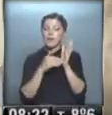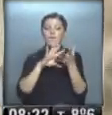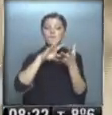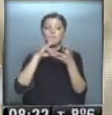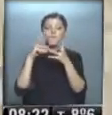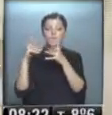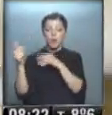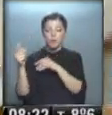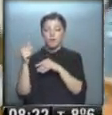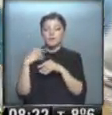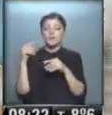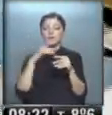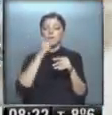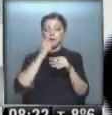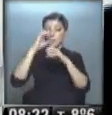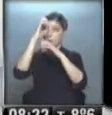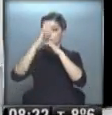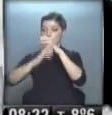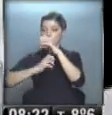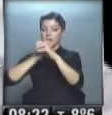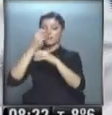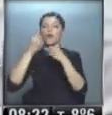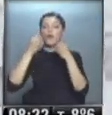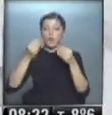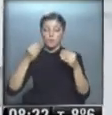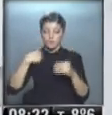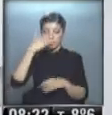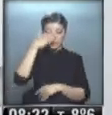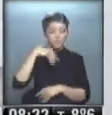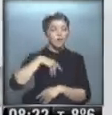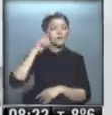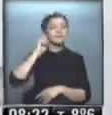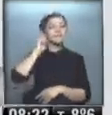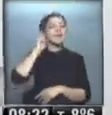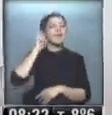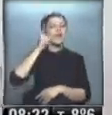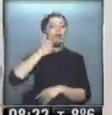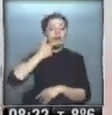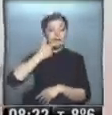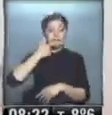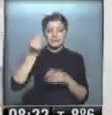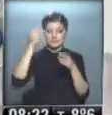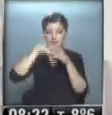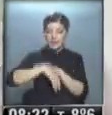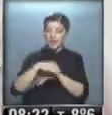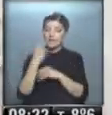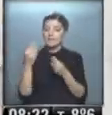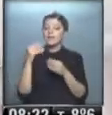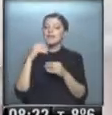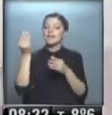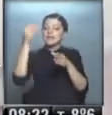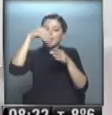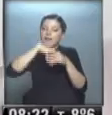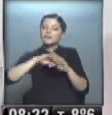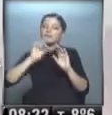del satélite en el espacio, el combustible, que es el que define la vida útil total del satélite, y adentro